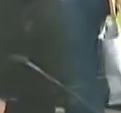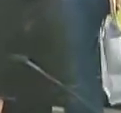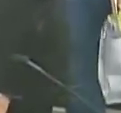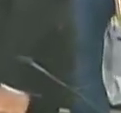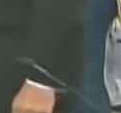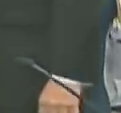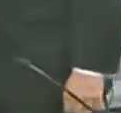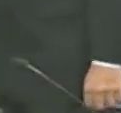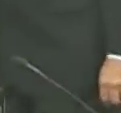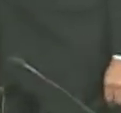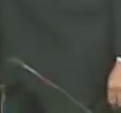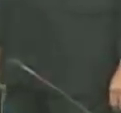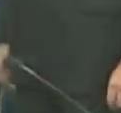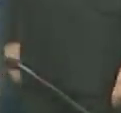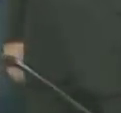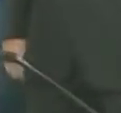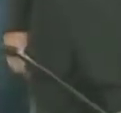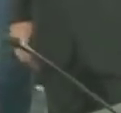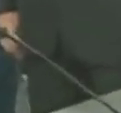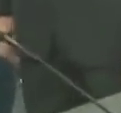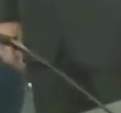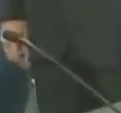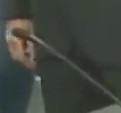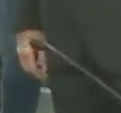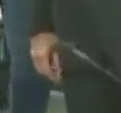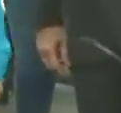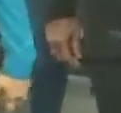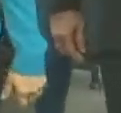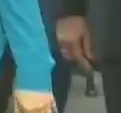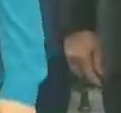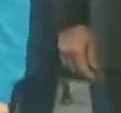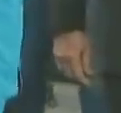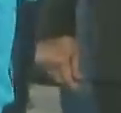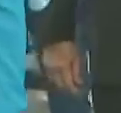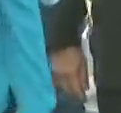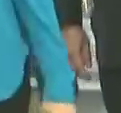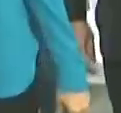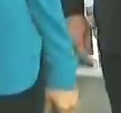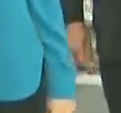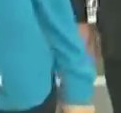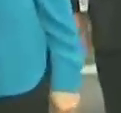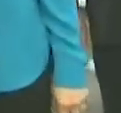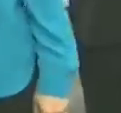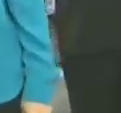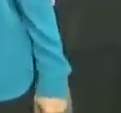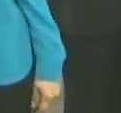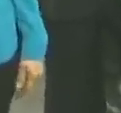alianzas. En la información desde el Poliedro de Caracas, retornamos el pase a los estudios. Adelante.